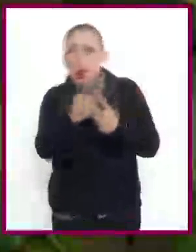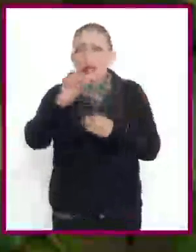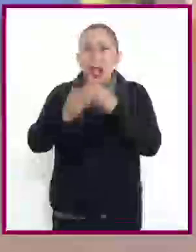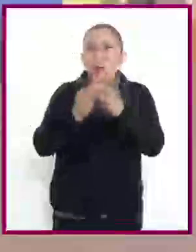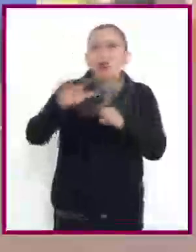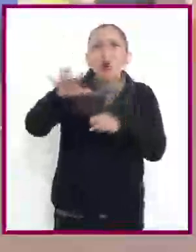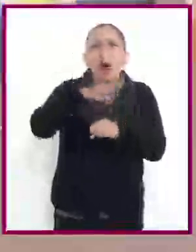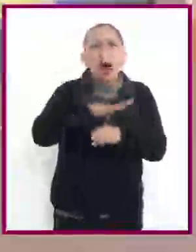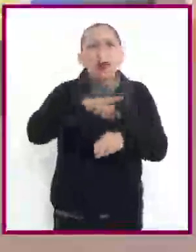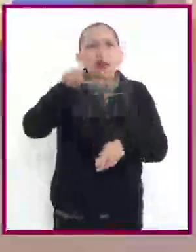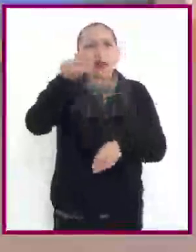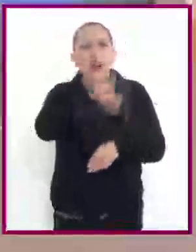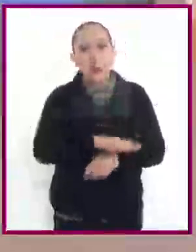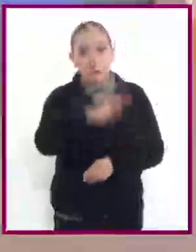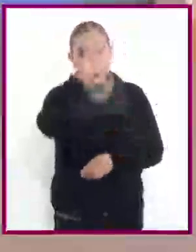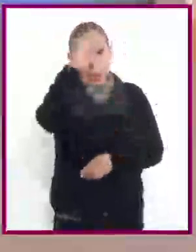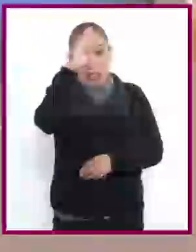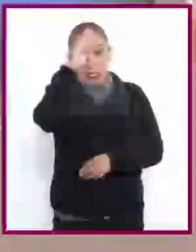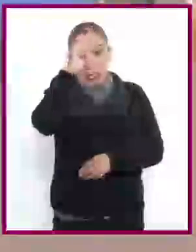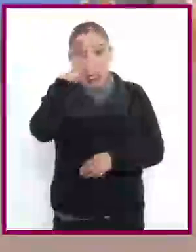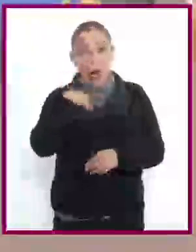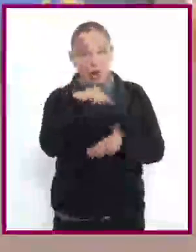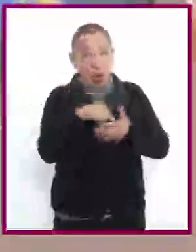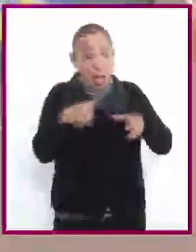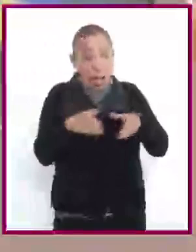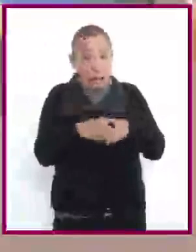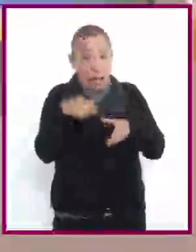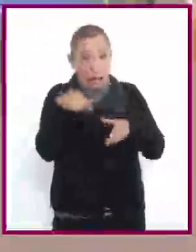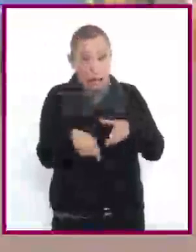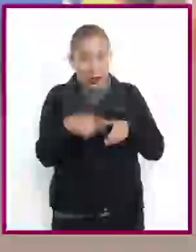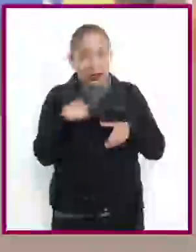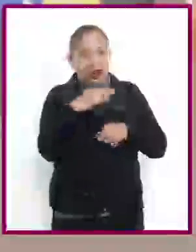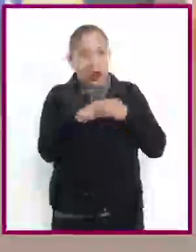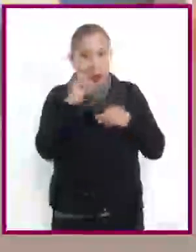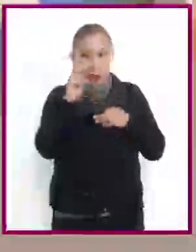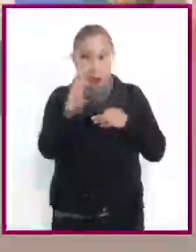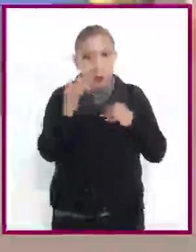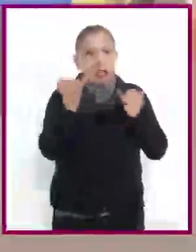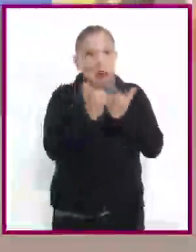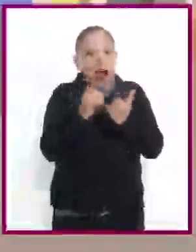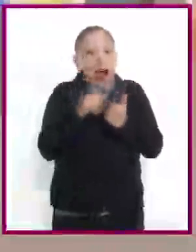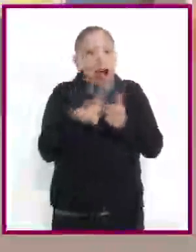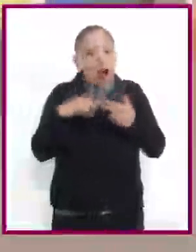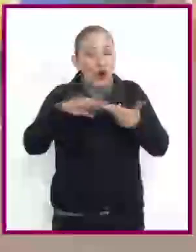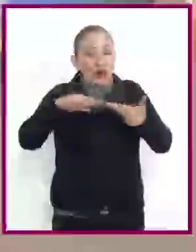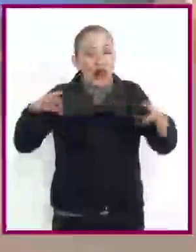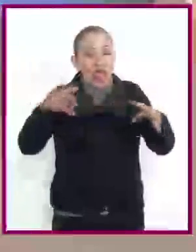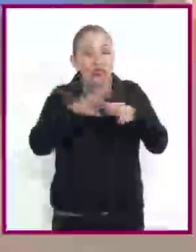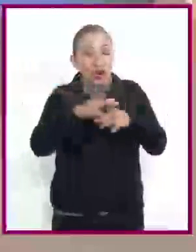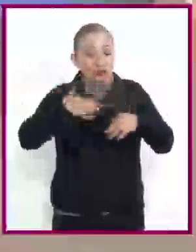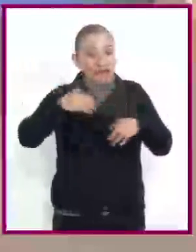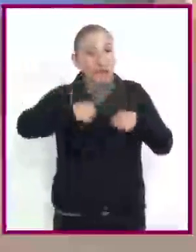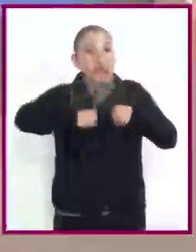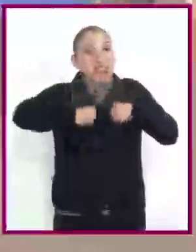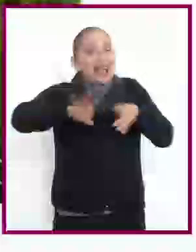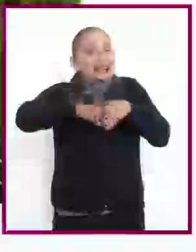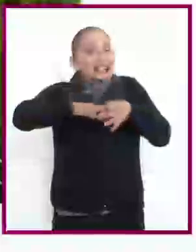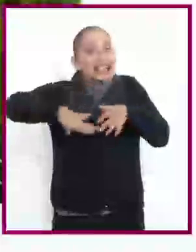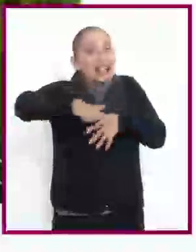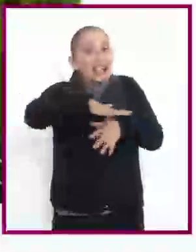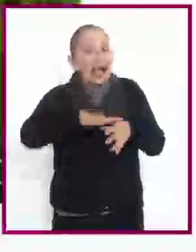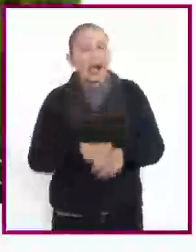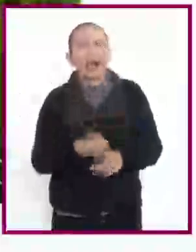desde una visión especializada de corte económico, social, ambiental, político o cultural. ¿Y